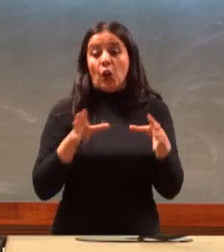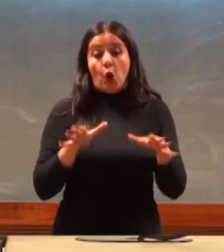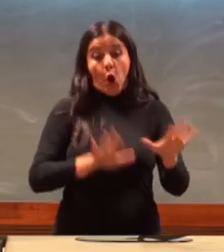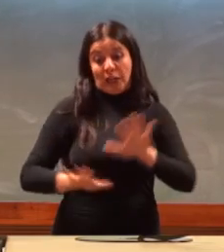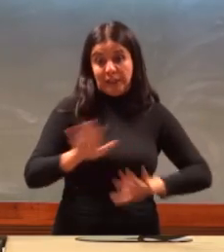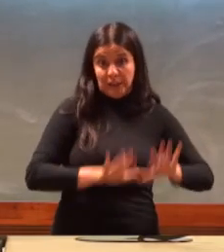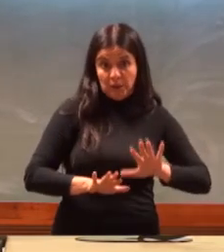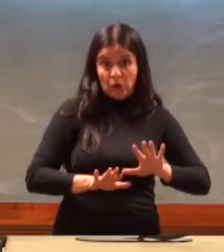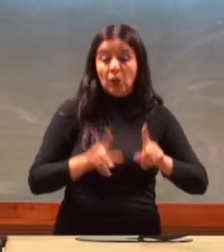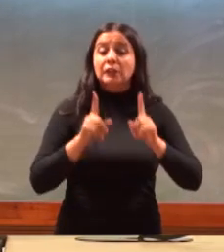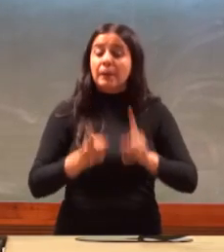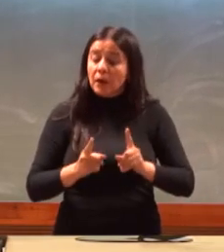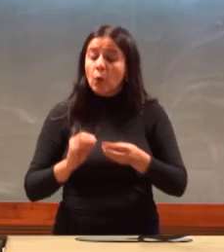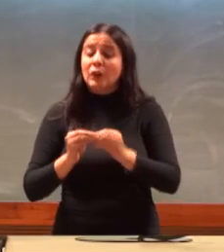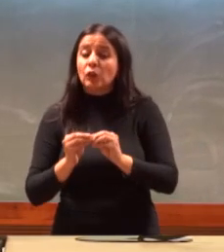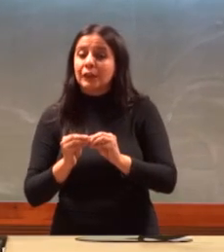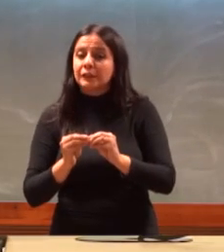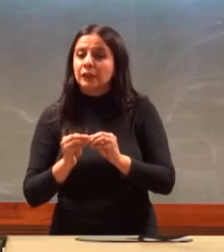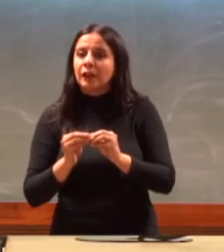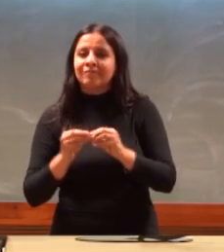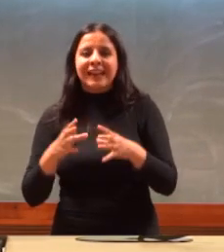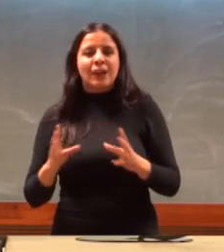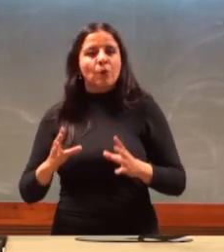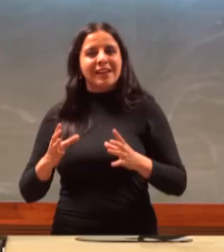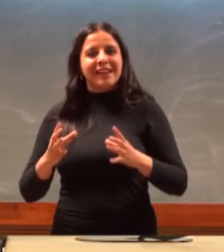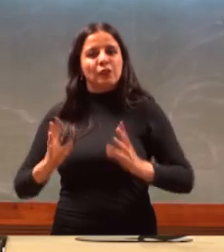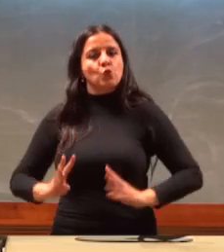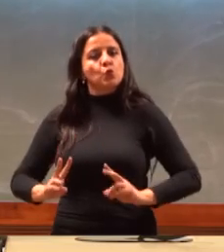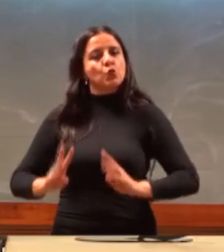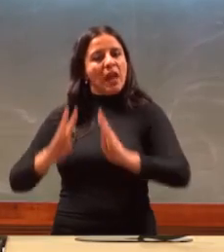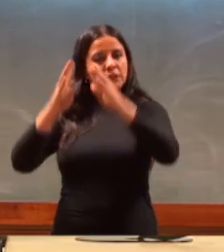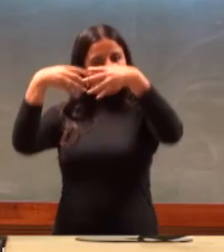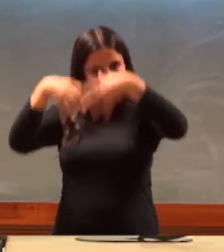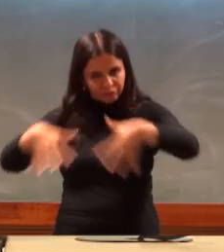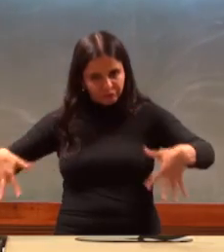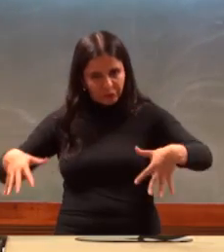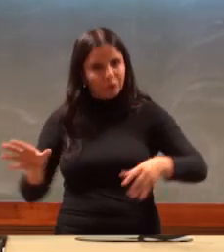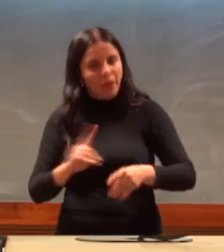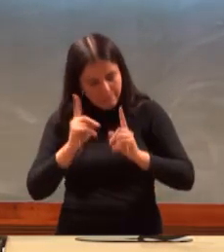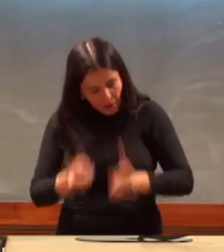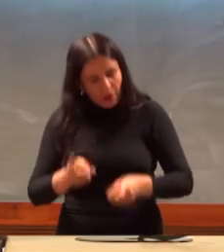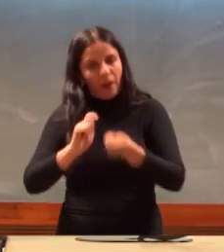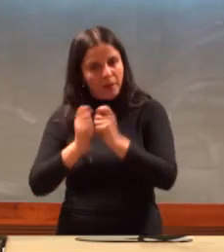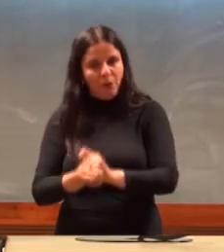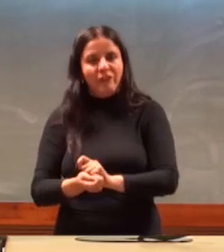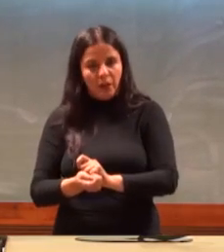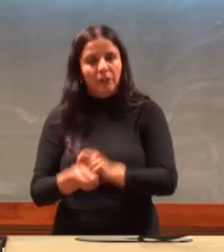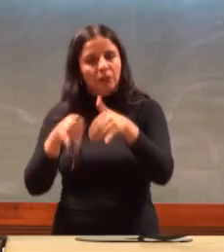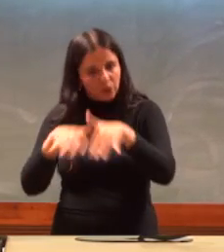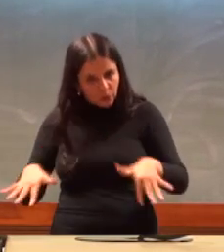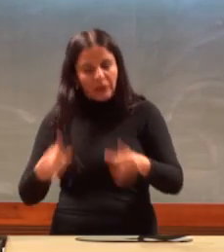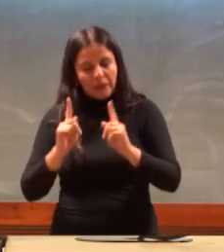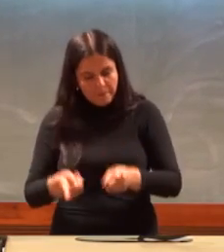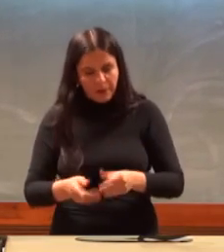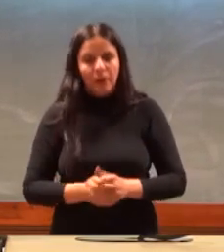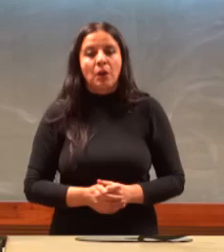que ver con el posgrado o con las condiciones con las condiciones de trabajo eh Entonces por ejemplo tenemos varias propuestas